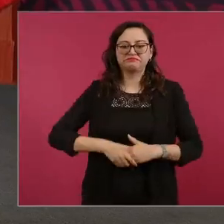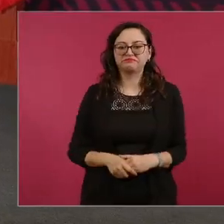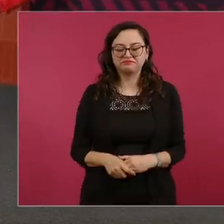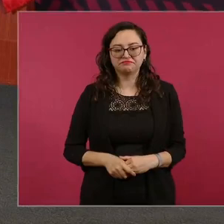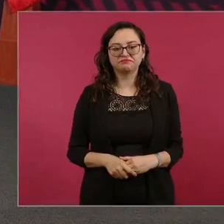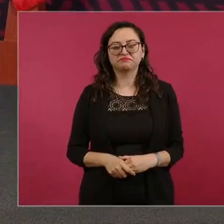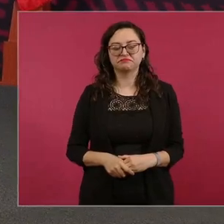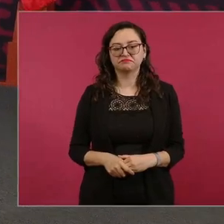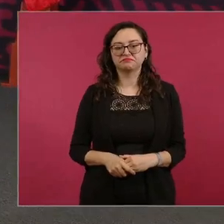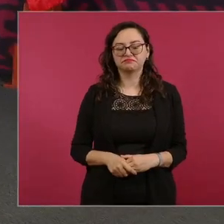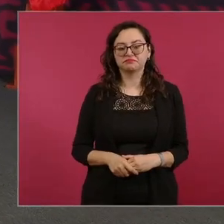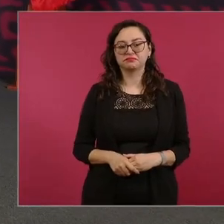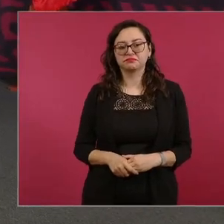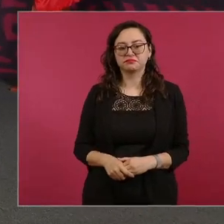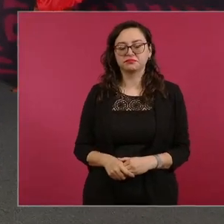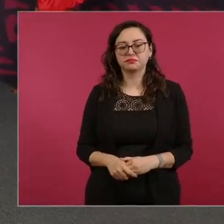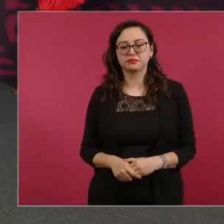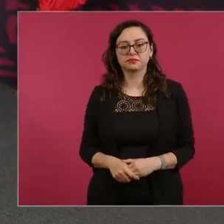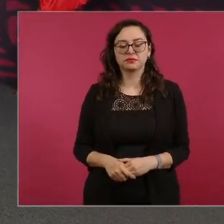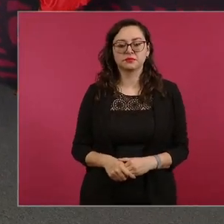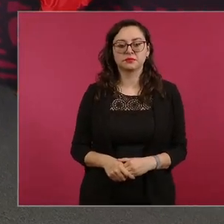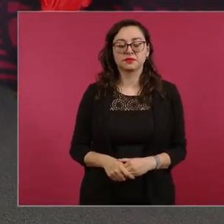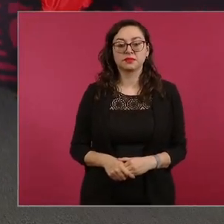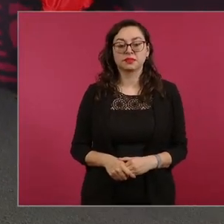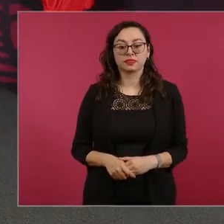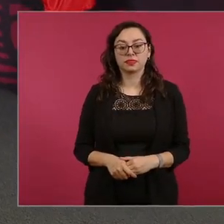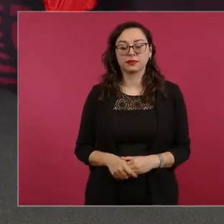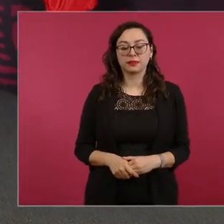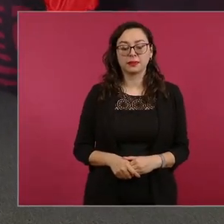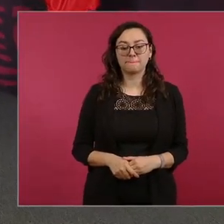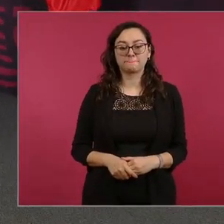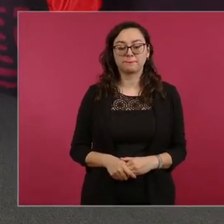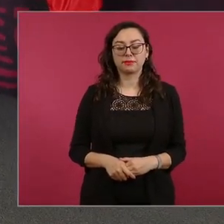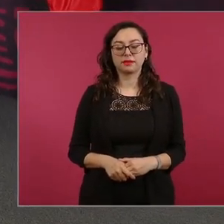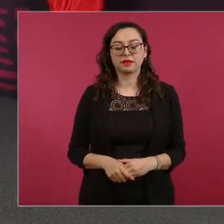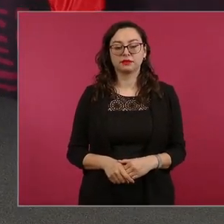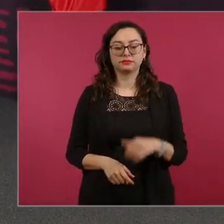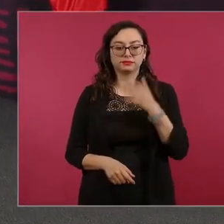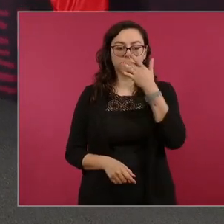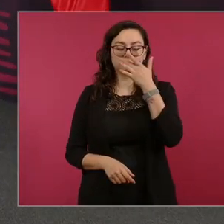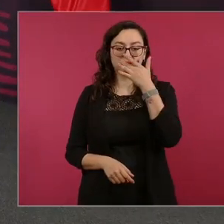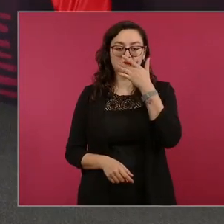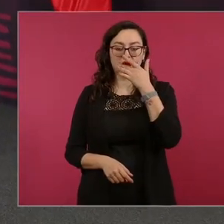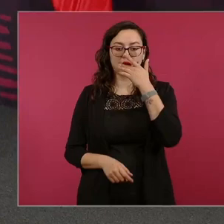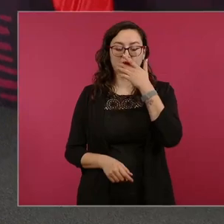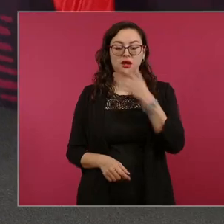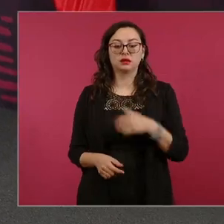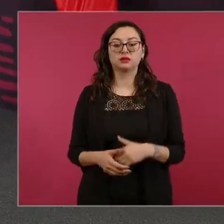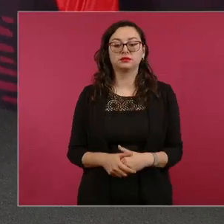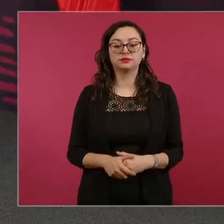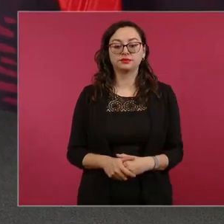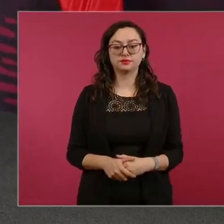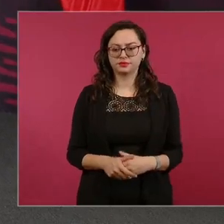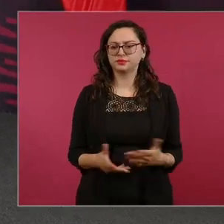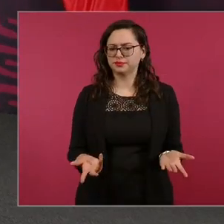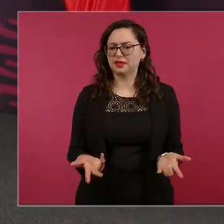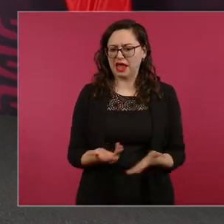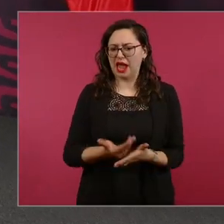planteamiento, porque hablamos y él vino con